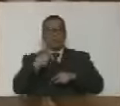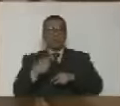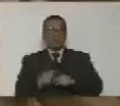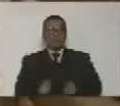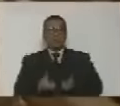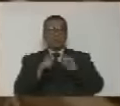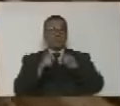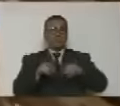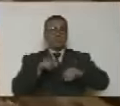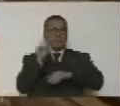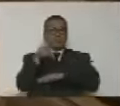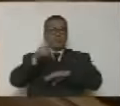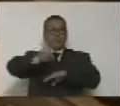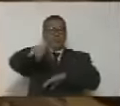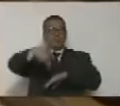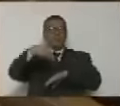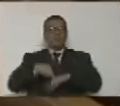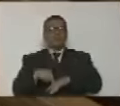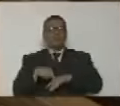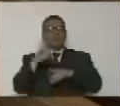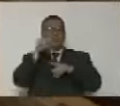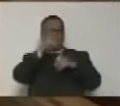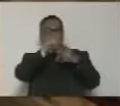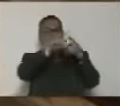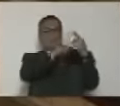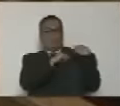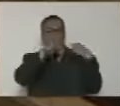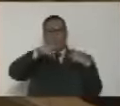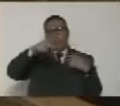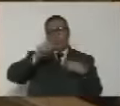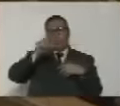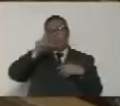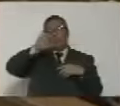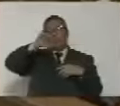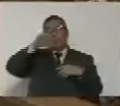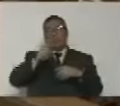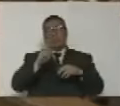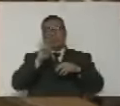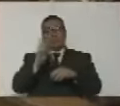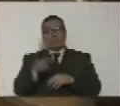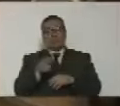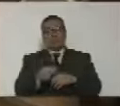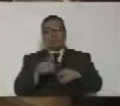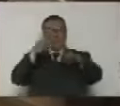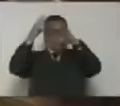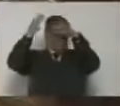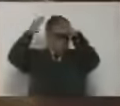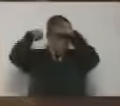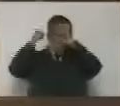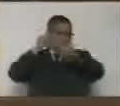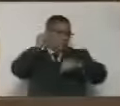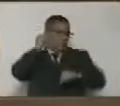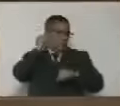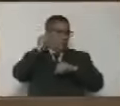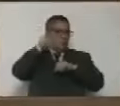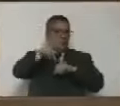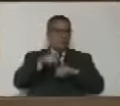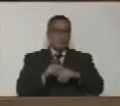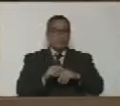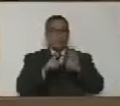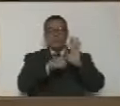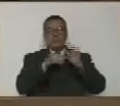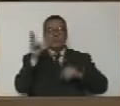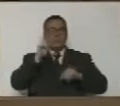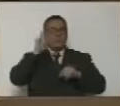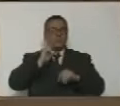la autorización de la Asamblea Nacional para nombrar a la ciudadana Moravia Peralta Hernández como embajadora extraordinaria y plenipotenciaria de